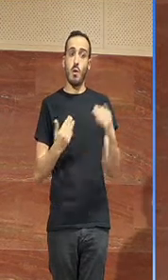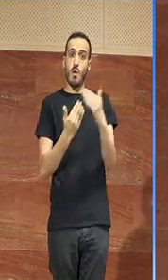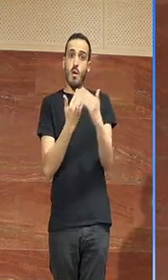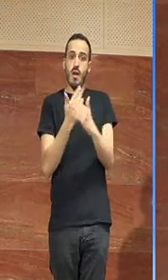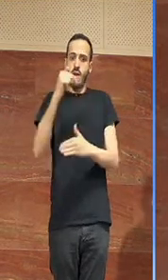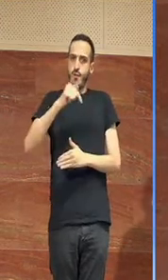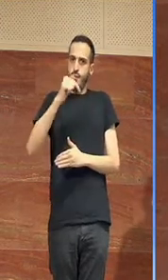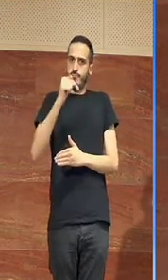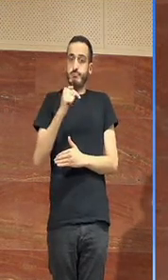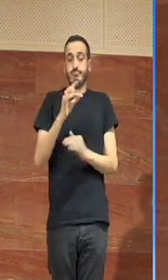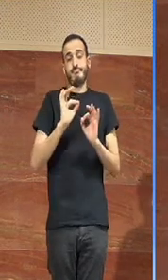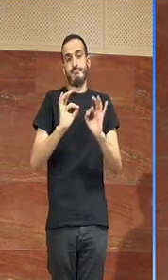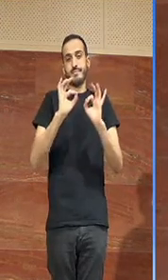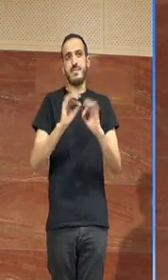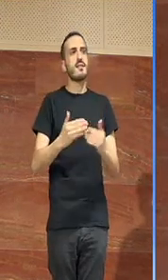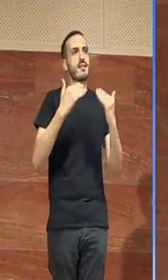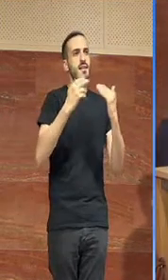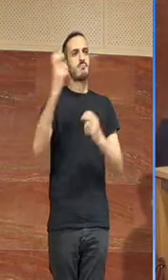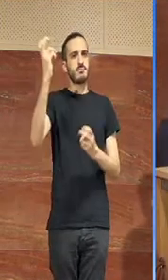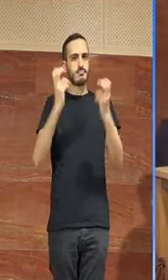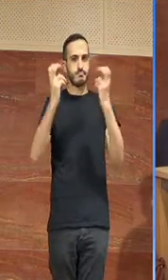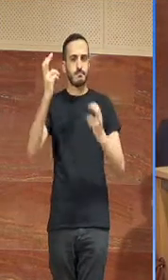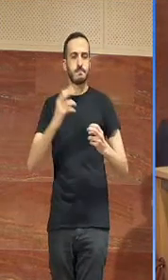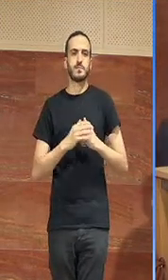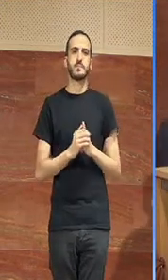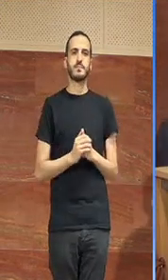hoy y muchas gracias por estar aquí.